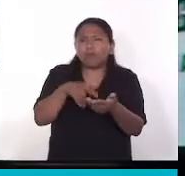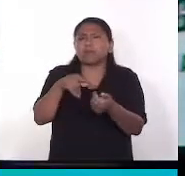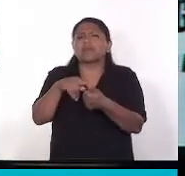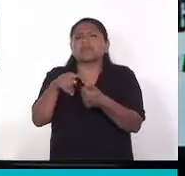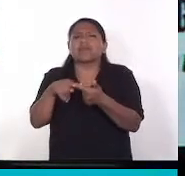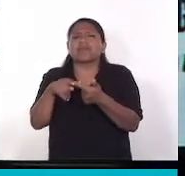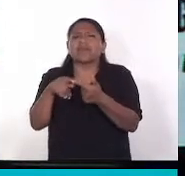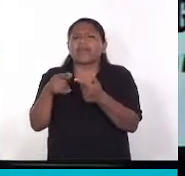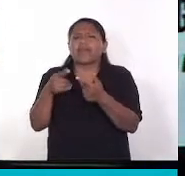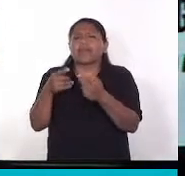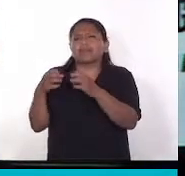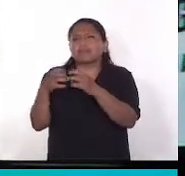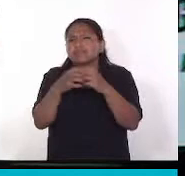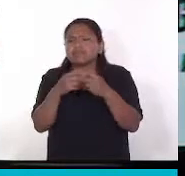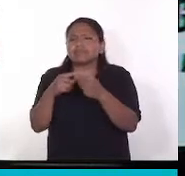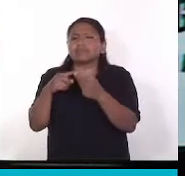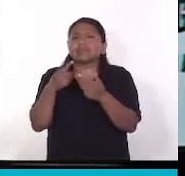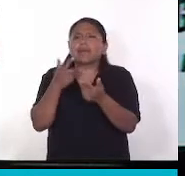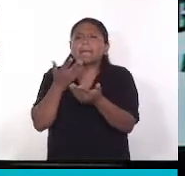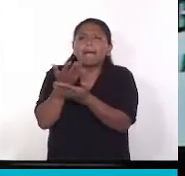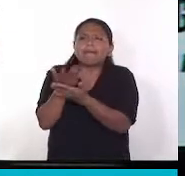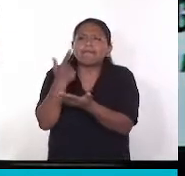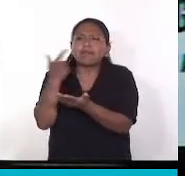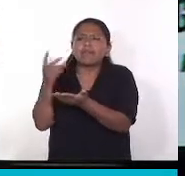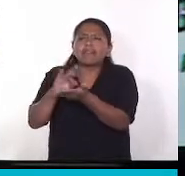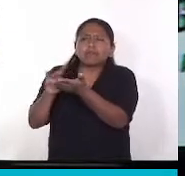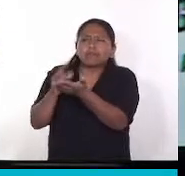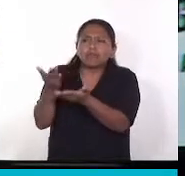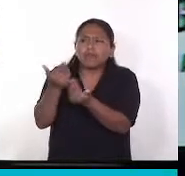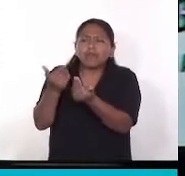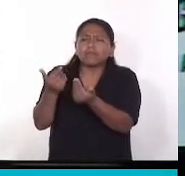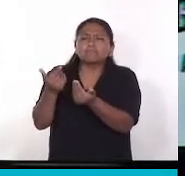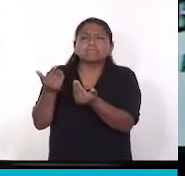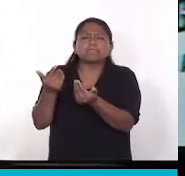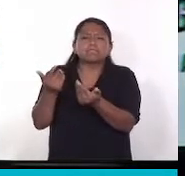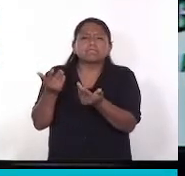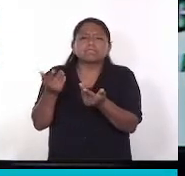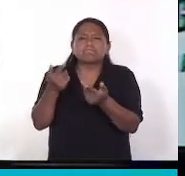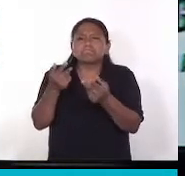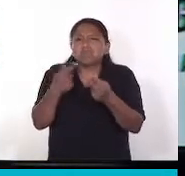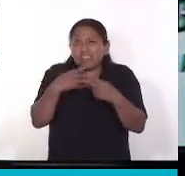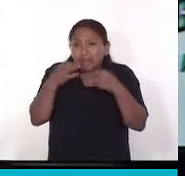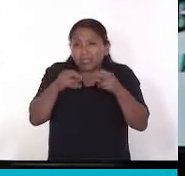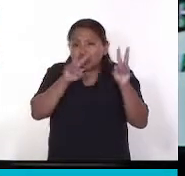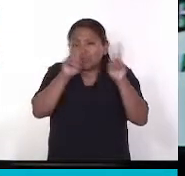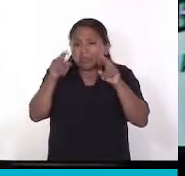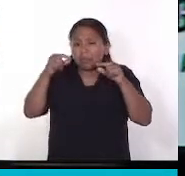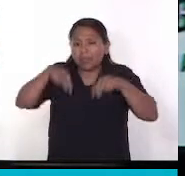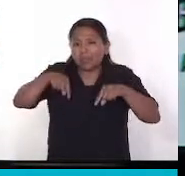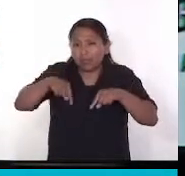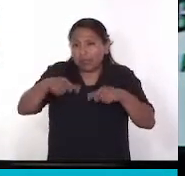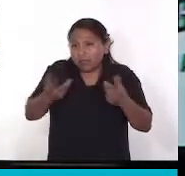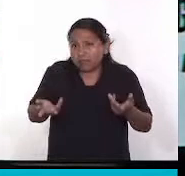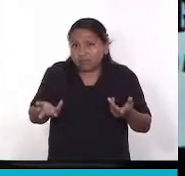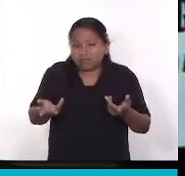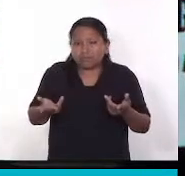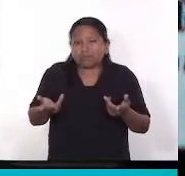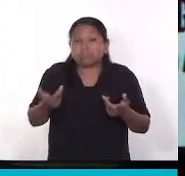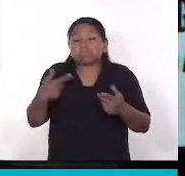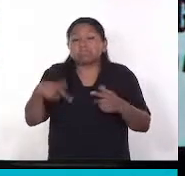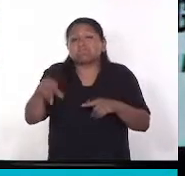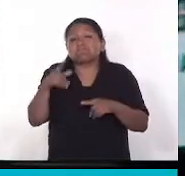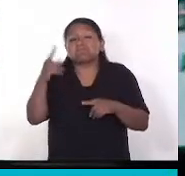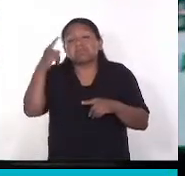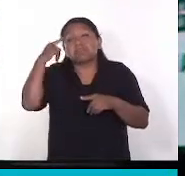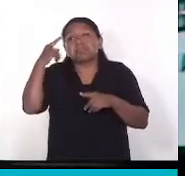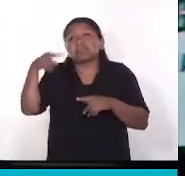en interpelaciones a funcionarios también, son temas de inmensa actualidad, aunque a veces se espera que